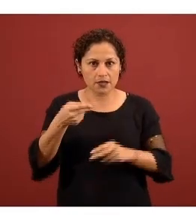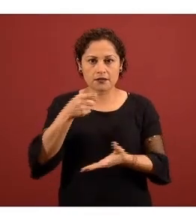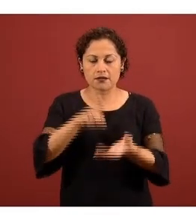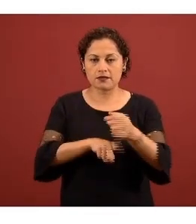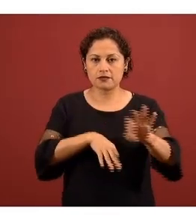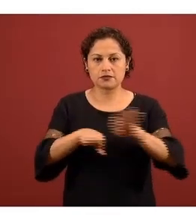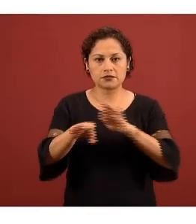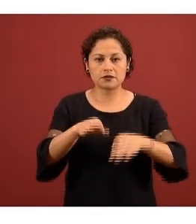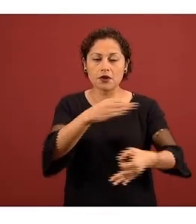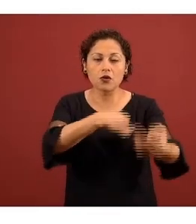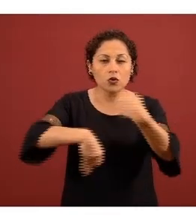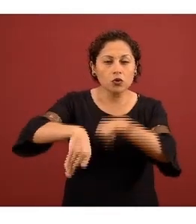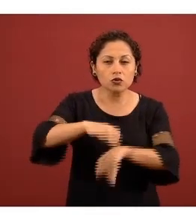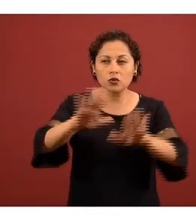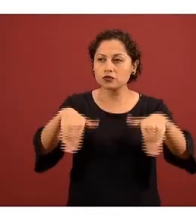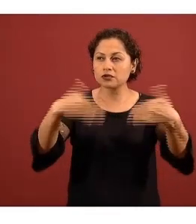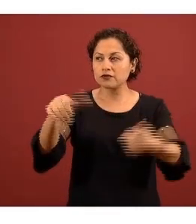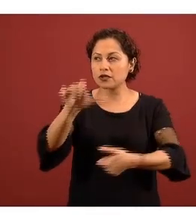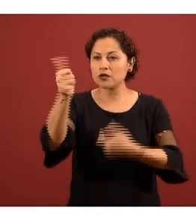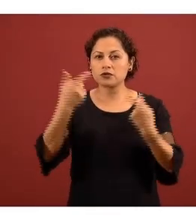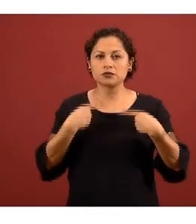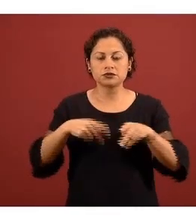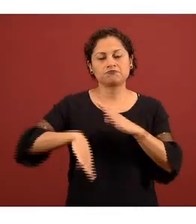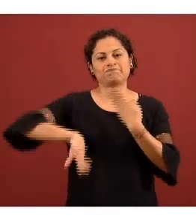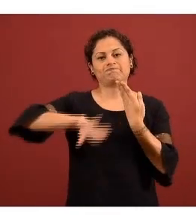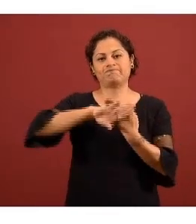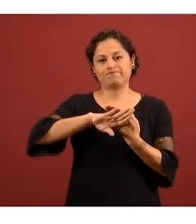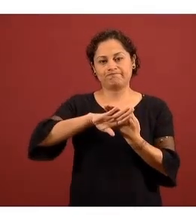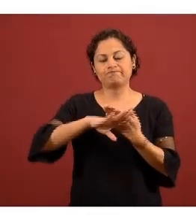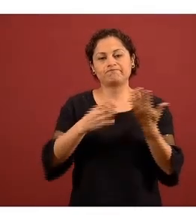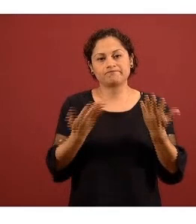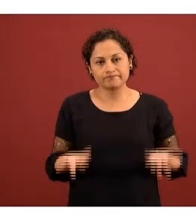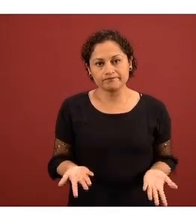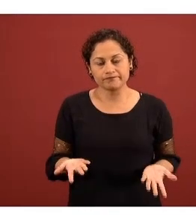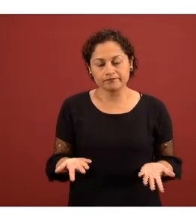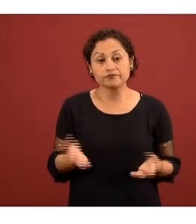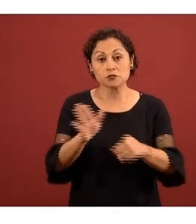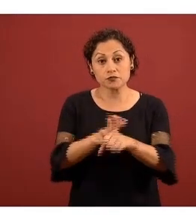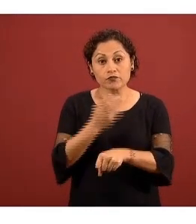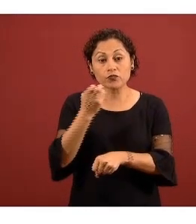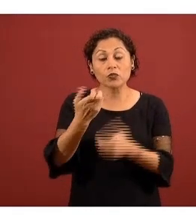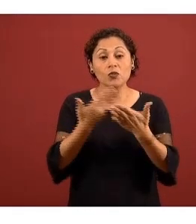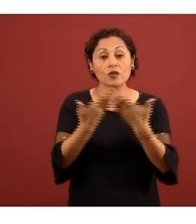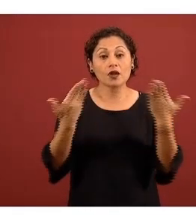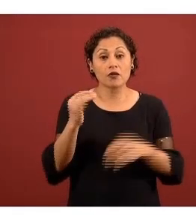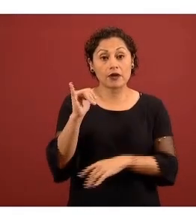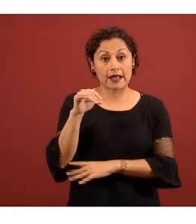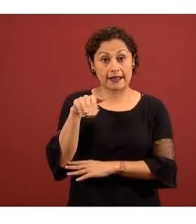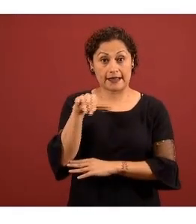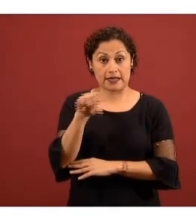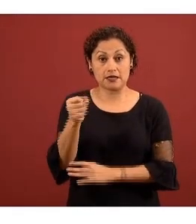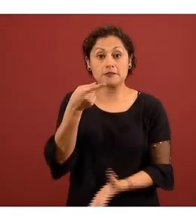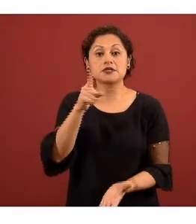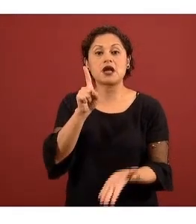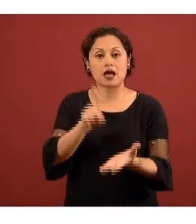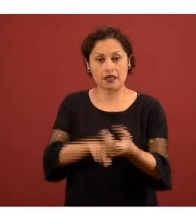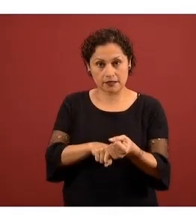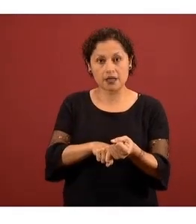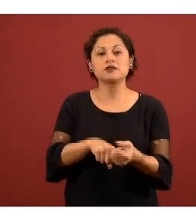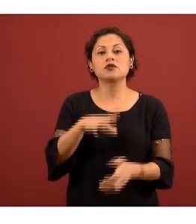también objeto de estas agresiones. De tal manera que hoy en el IMSS tenemos registradas